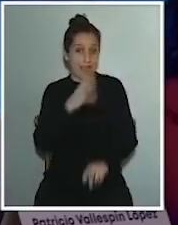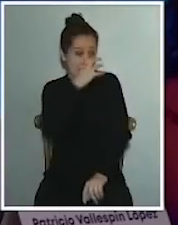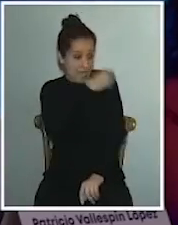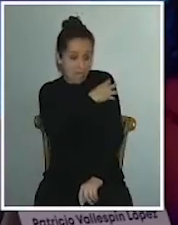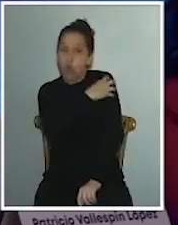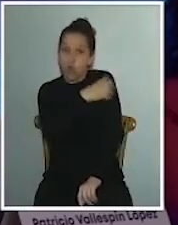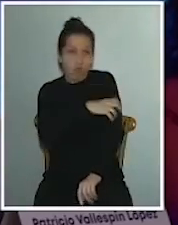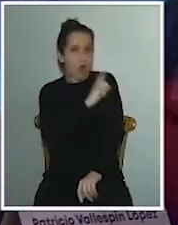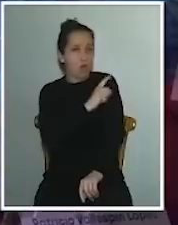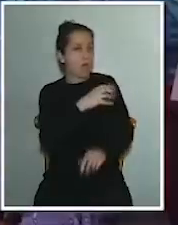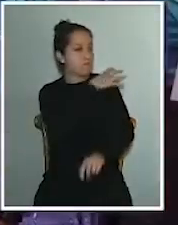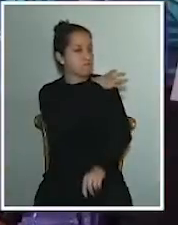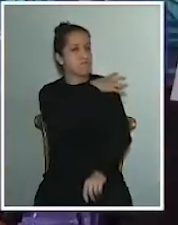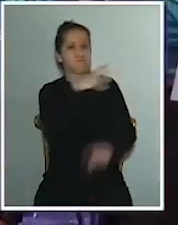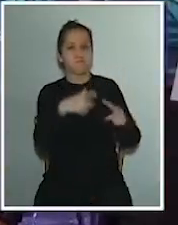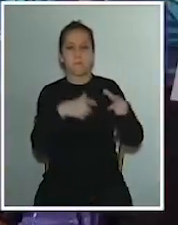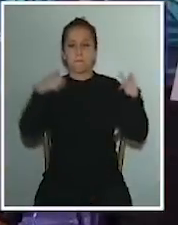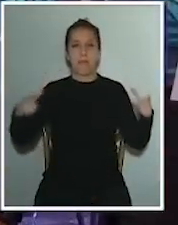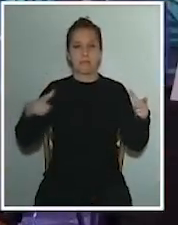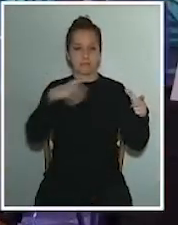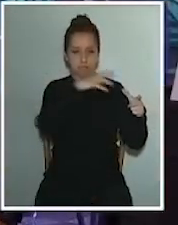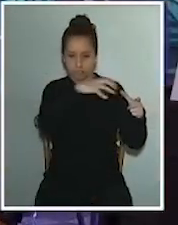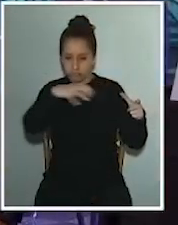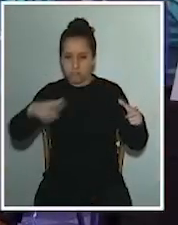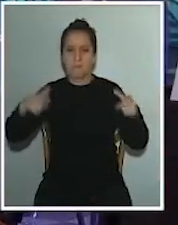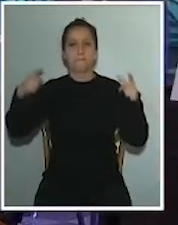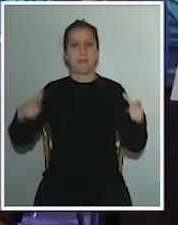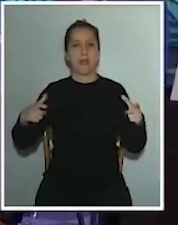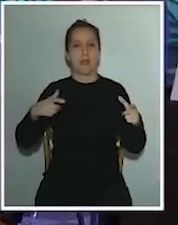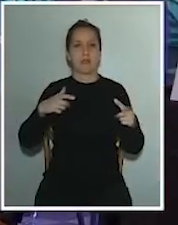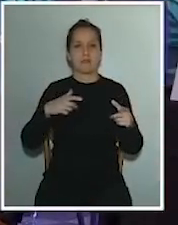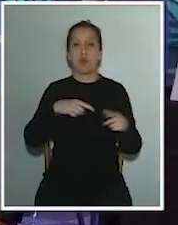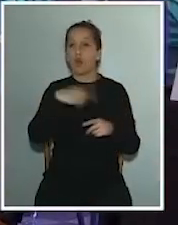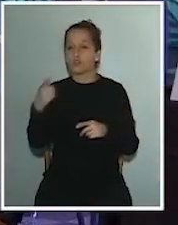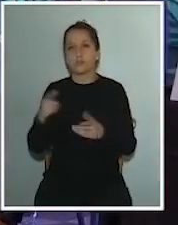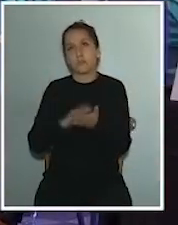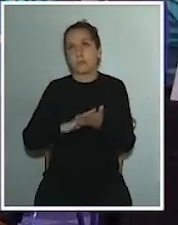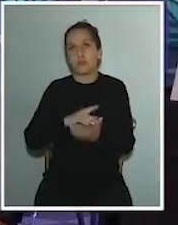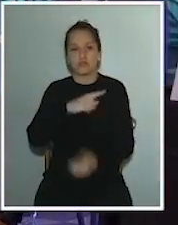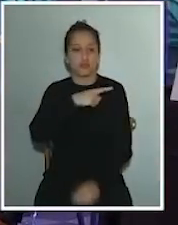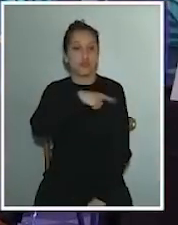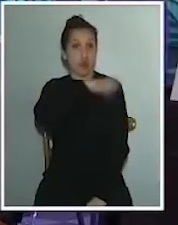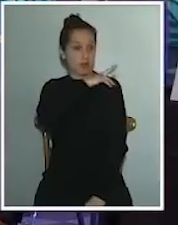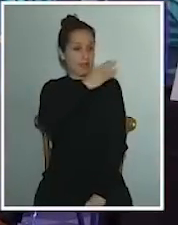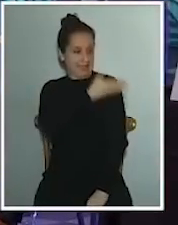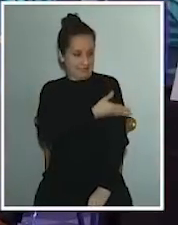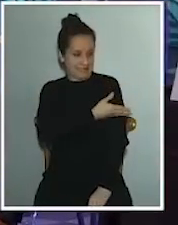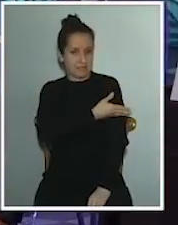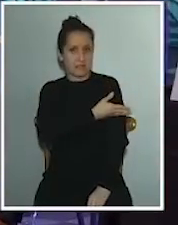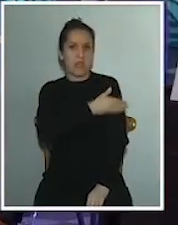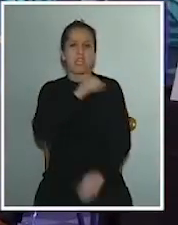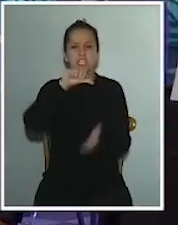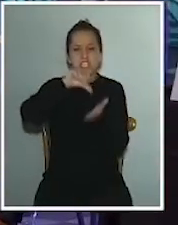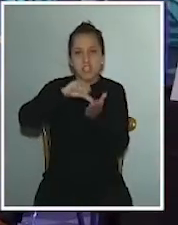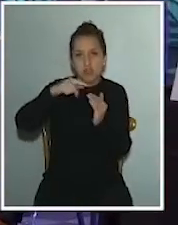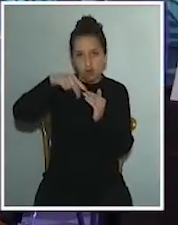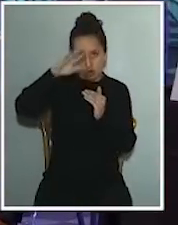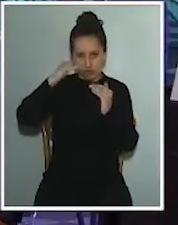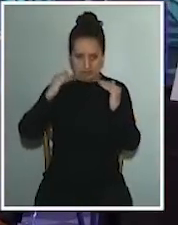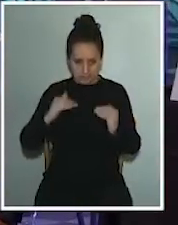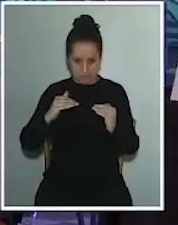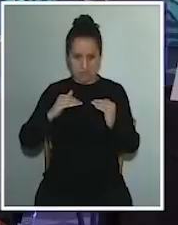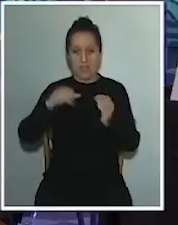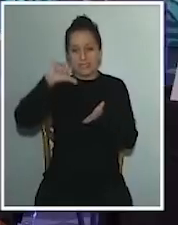donde se equiparen la zona norte la zona centro Norte la zona